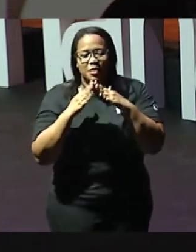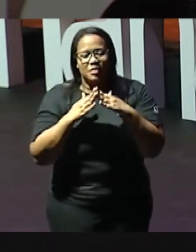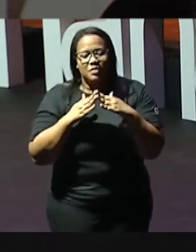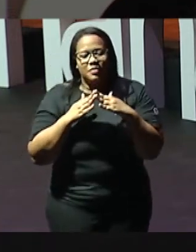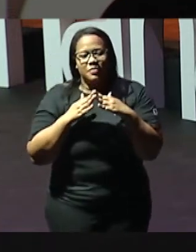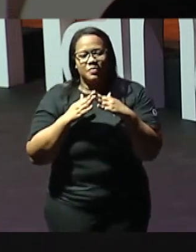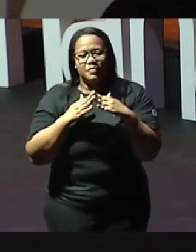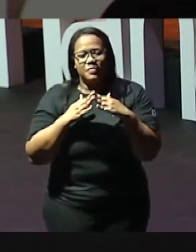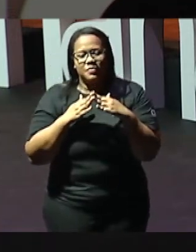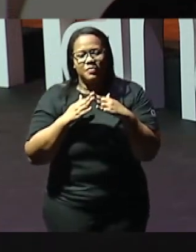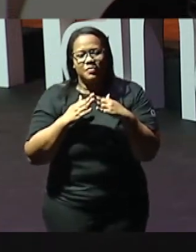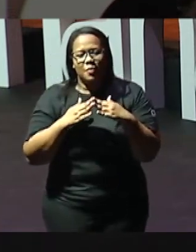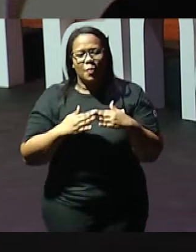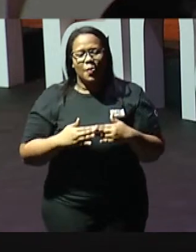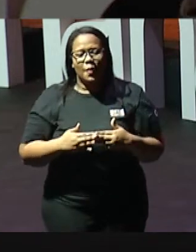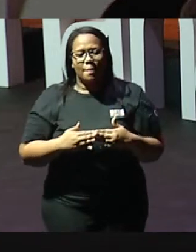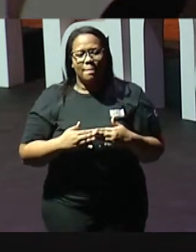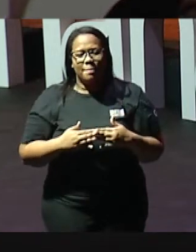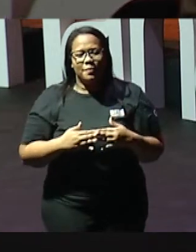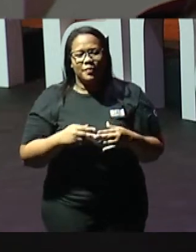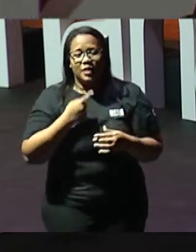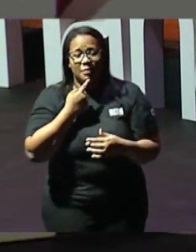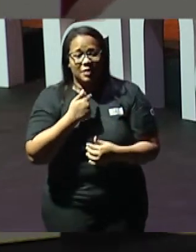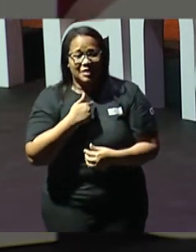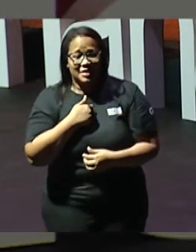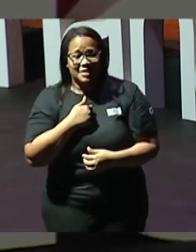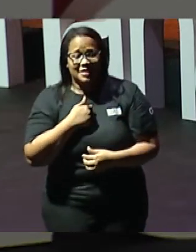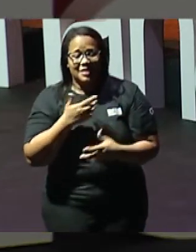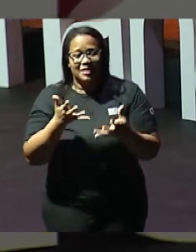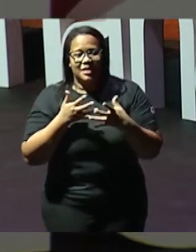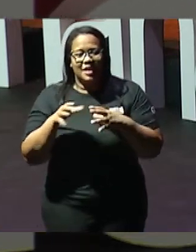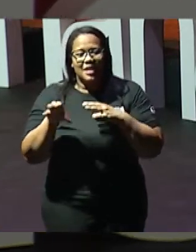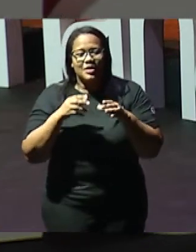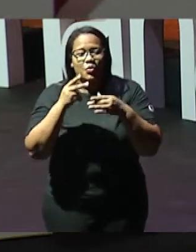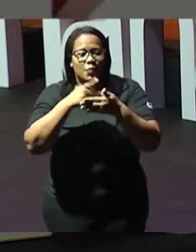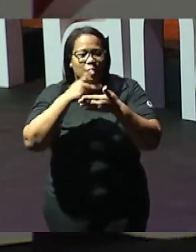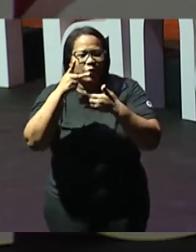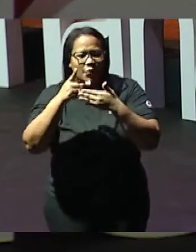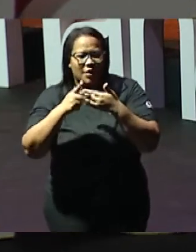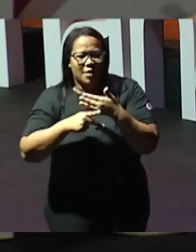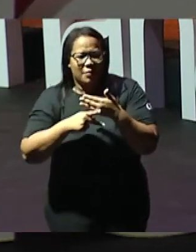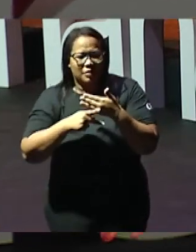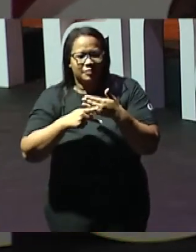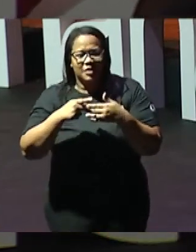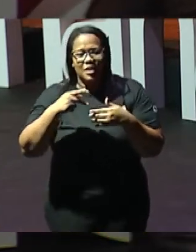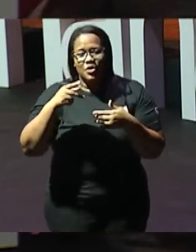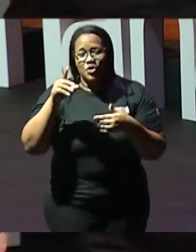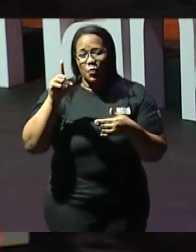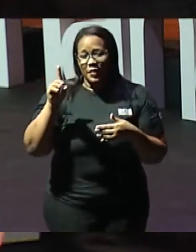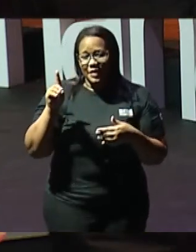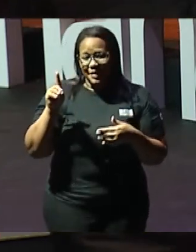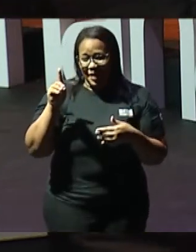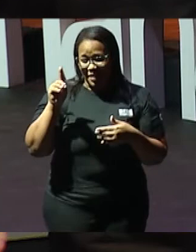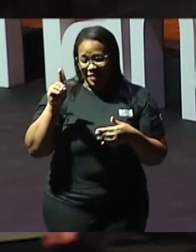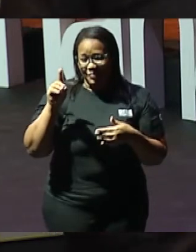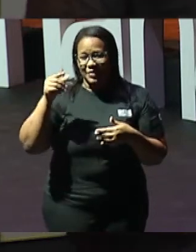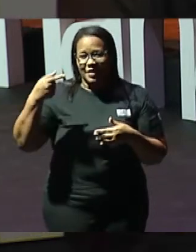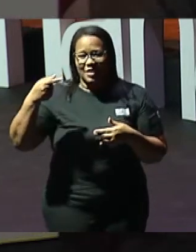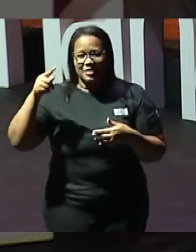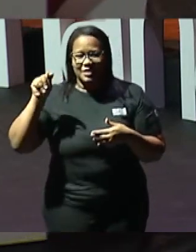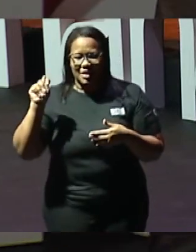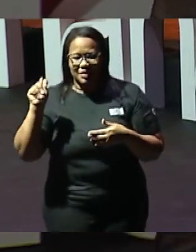dicen que quieren hacer la versión de america's got talent aquí yo con la olla que estaba viviendo en esa época